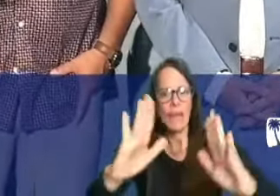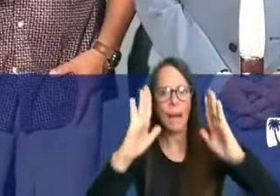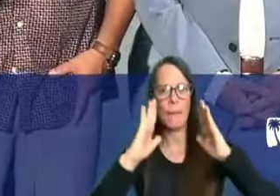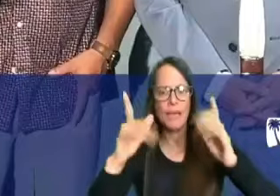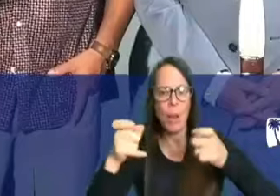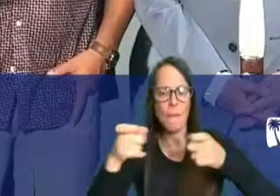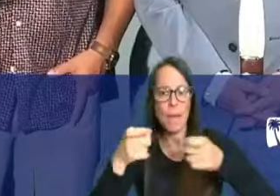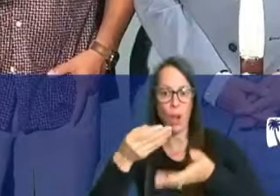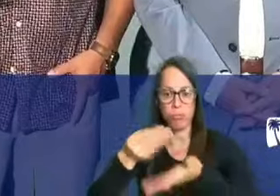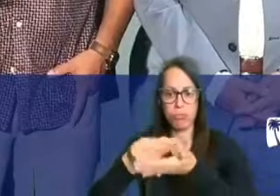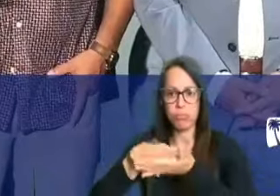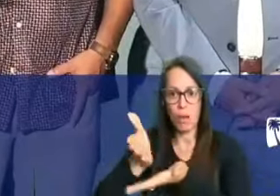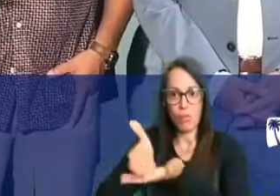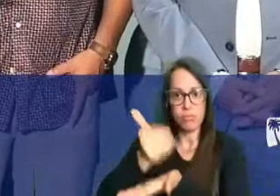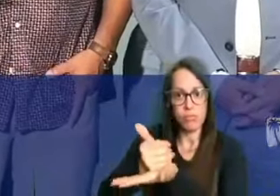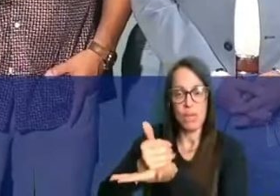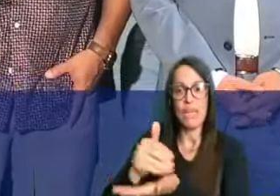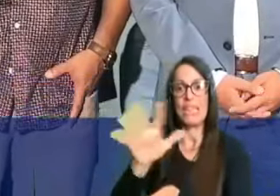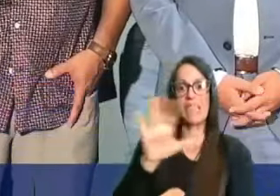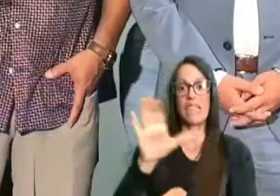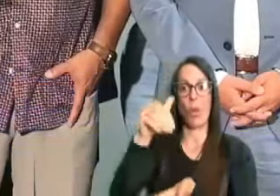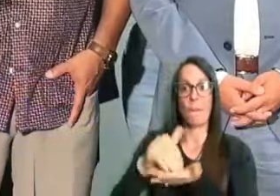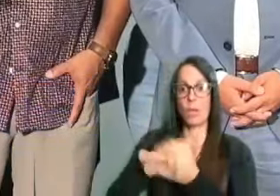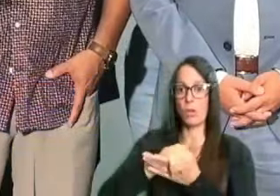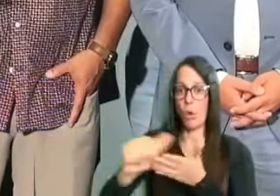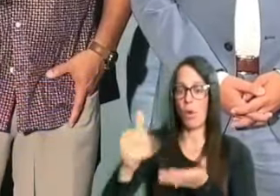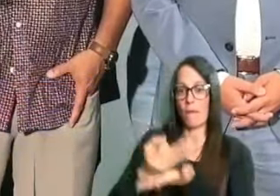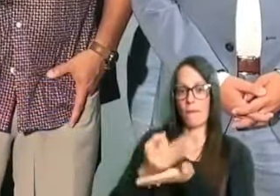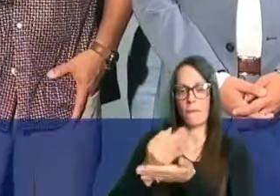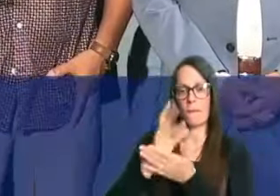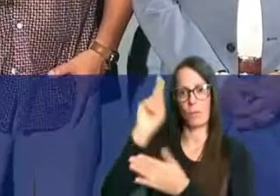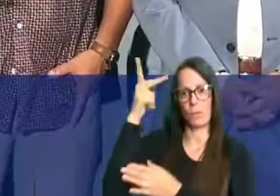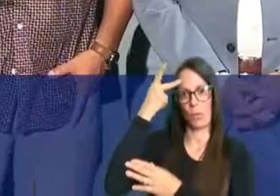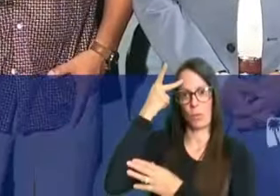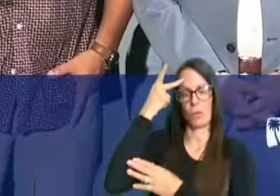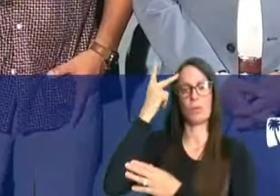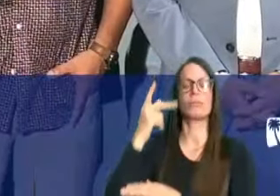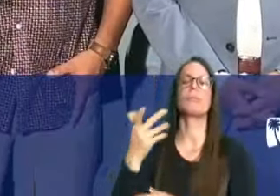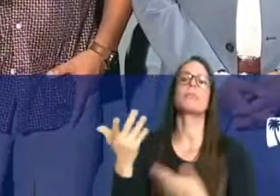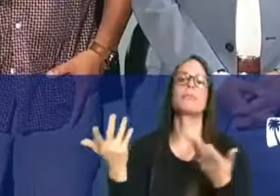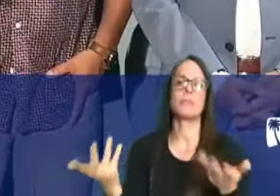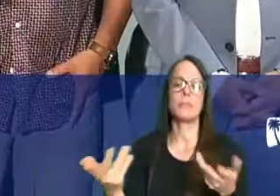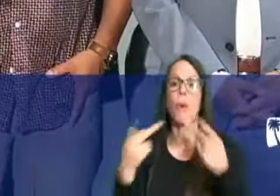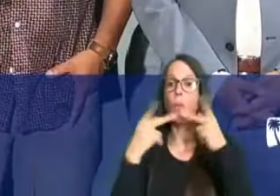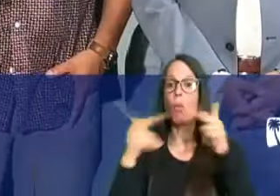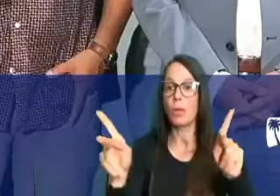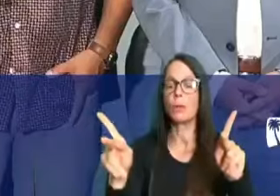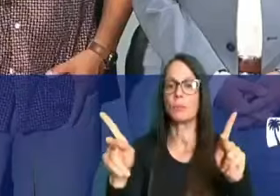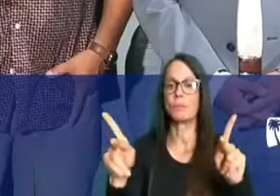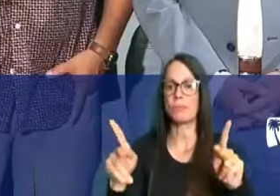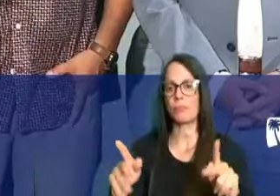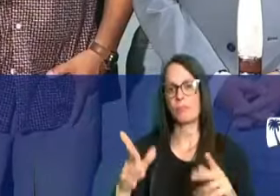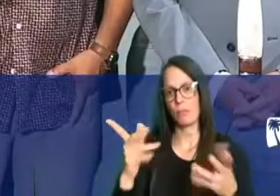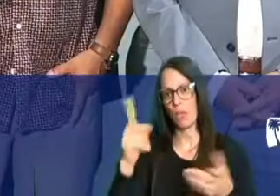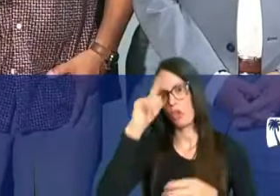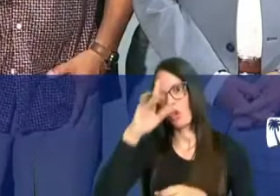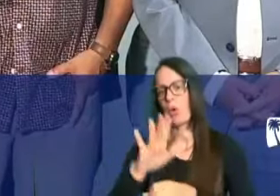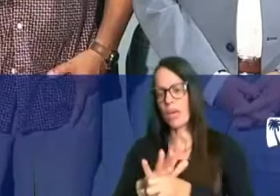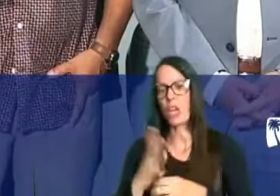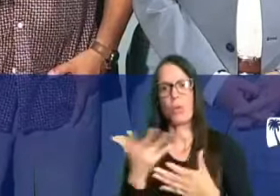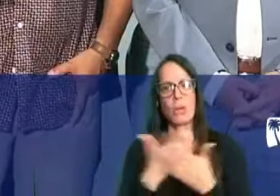eh en términos de de fondos públicos y yo creo la transparencia a nivel del congreso radic legislación para que se abrieran portales